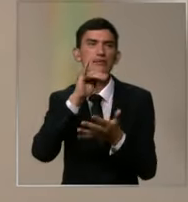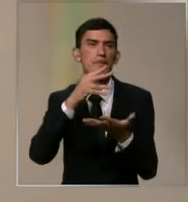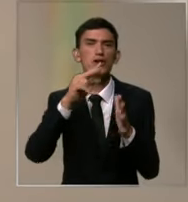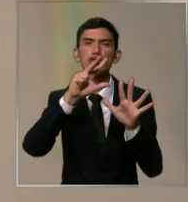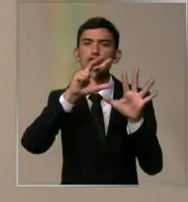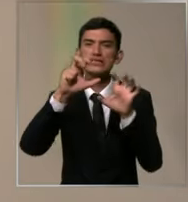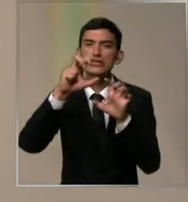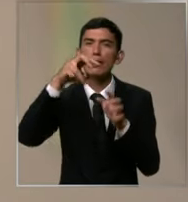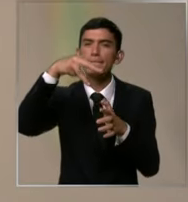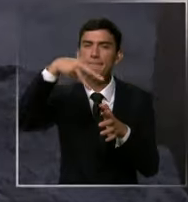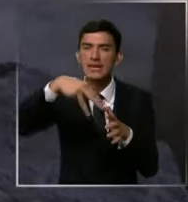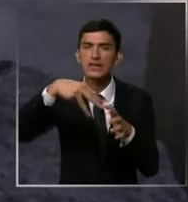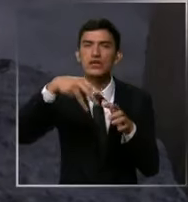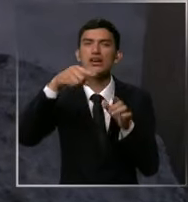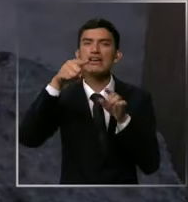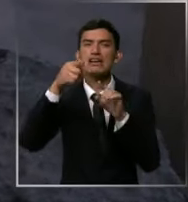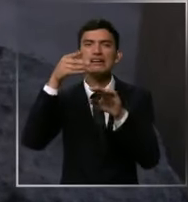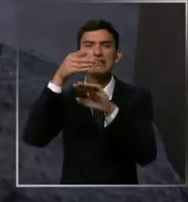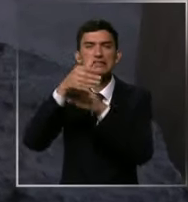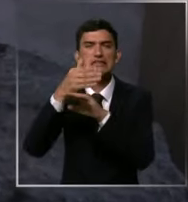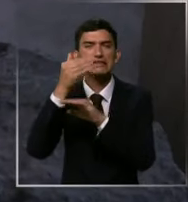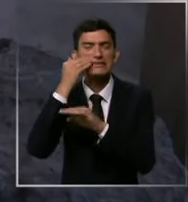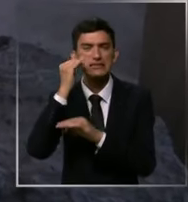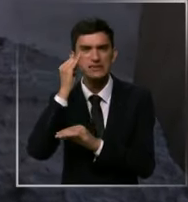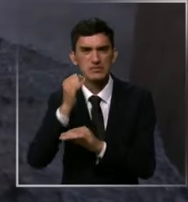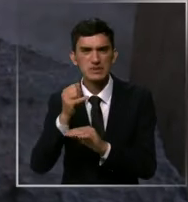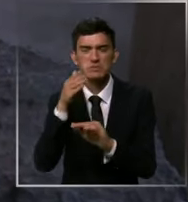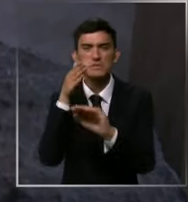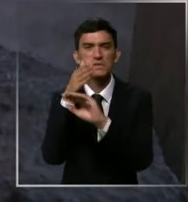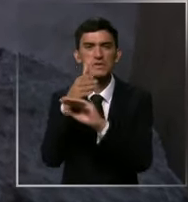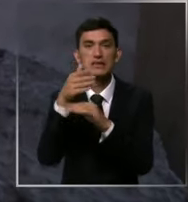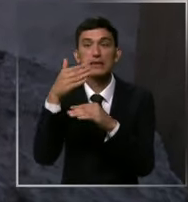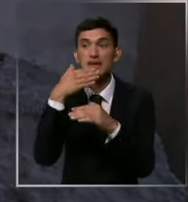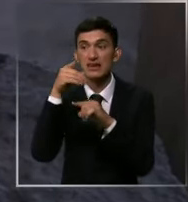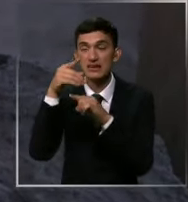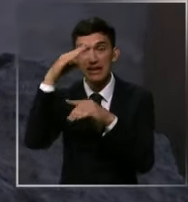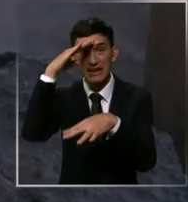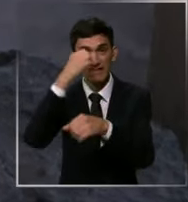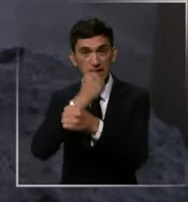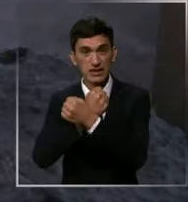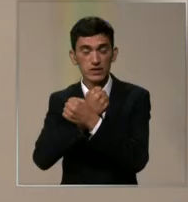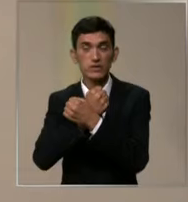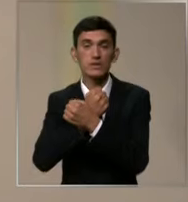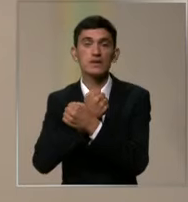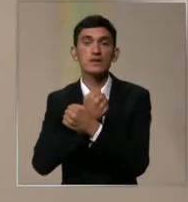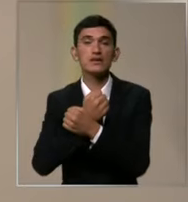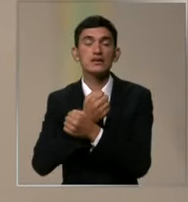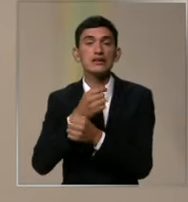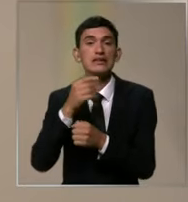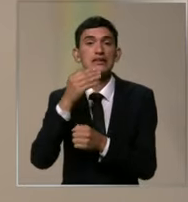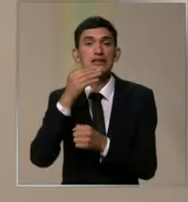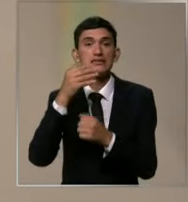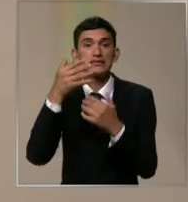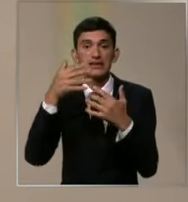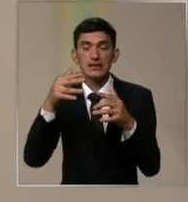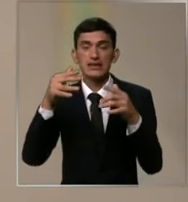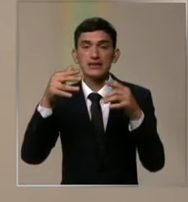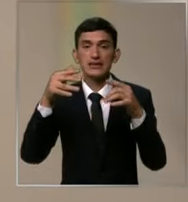más o menos donde ella se vive habitualmente. Estaba ya carabinero ahí, habían sitiado el